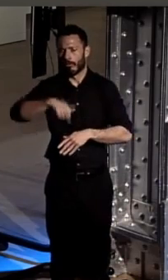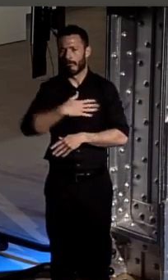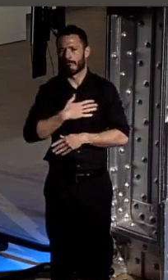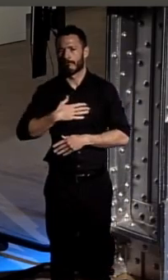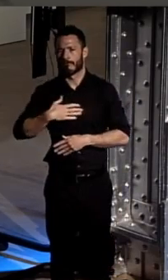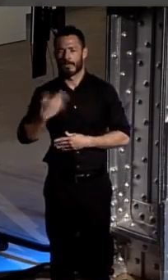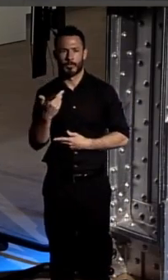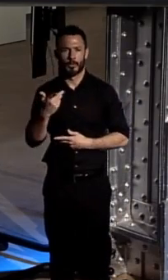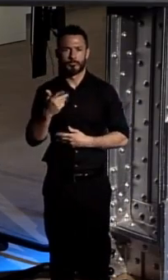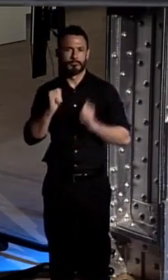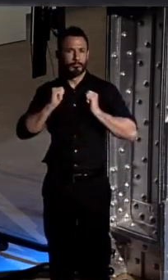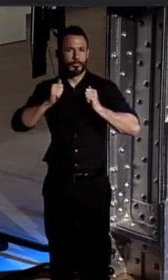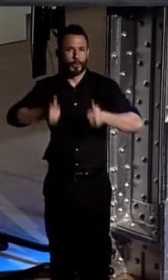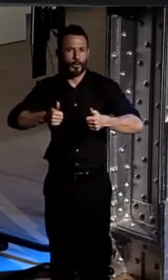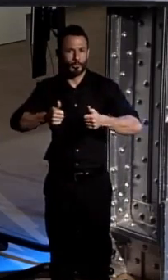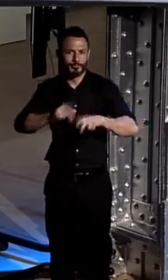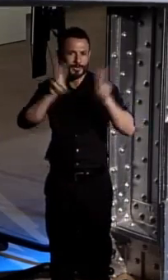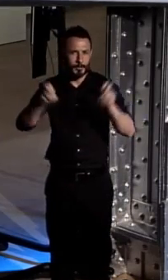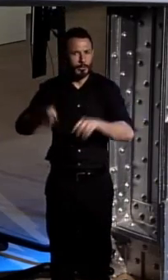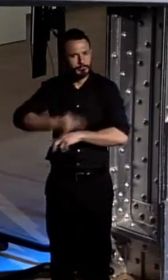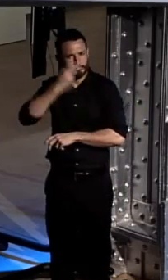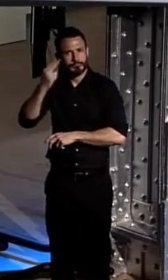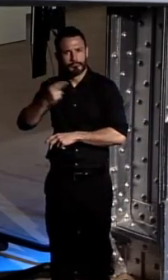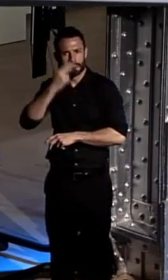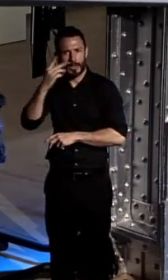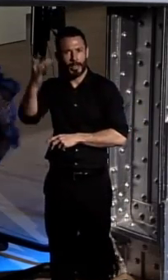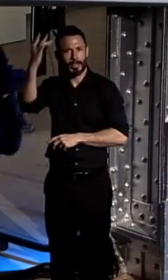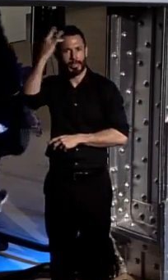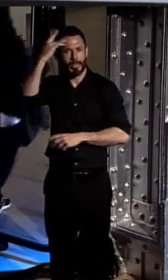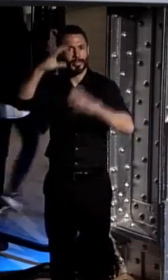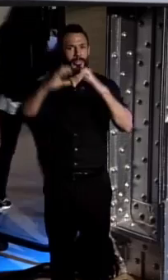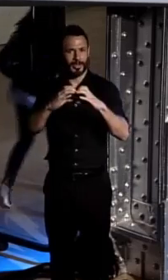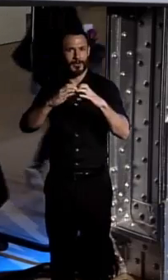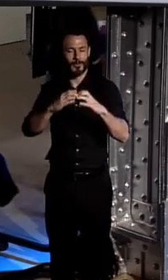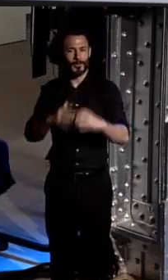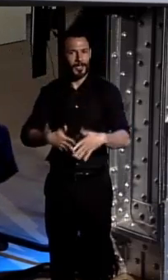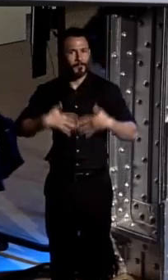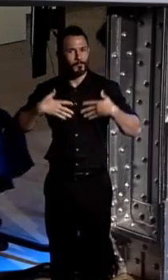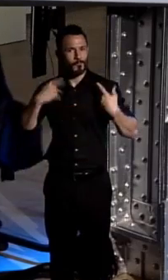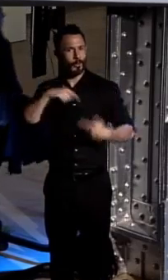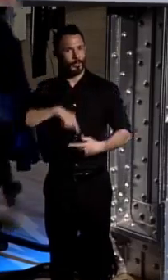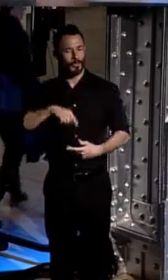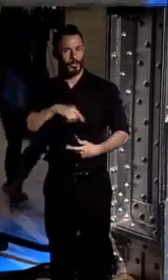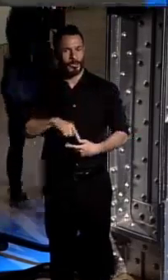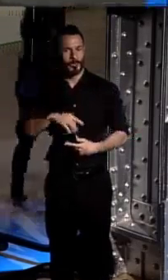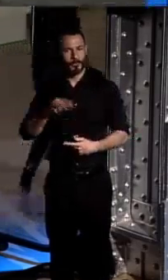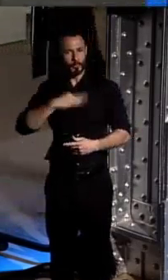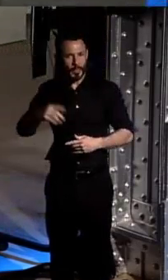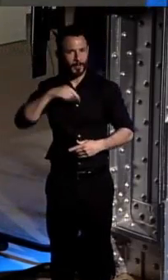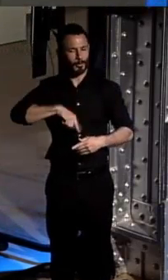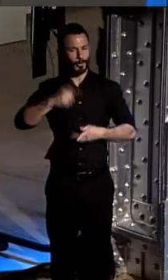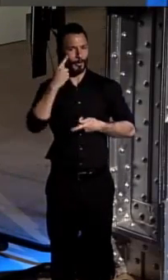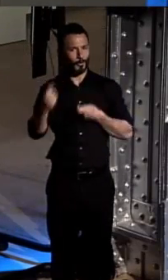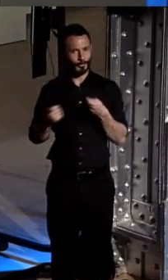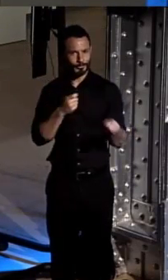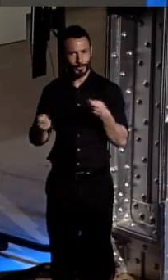subir el telón además con un asunto apasionante. El cerebro, las emociones. ¿Podremos controlarlas? ¿Podrá